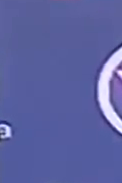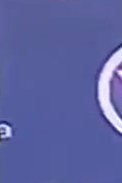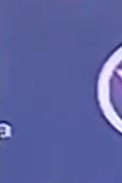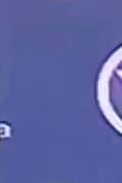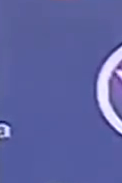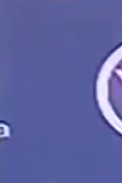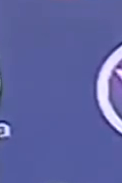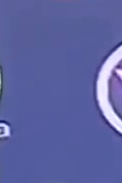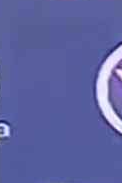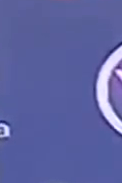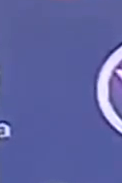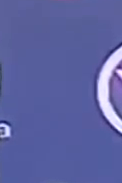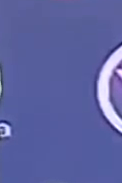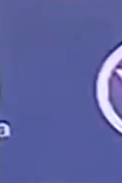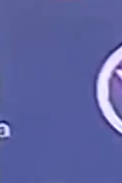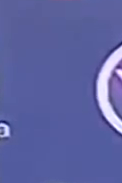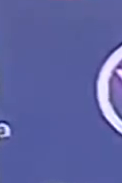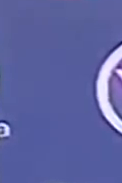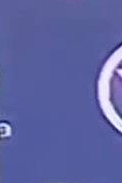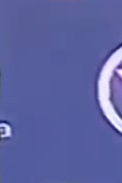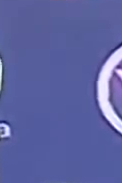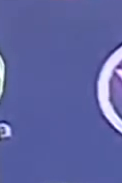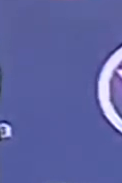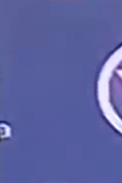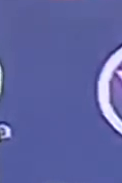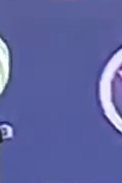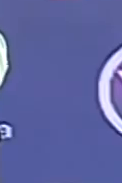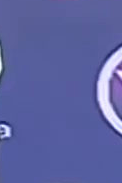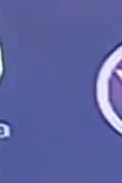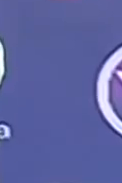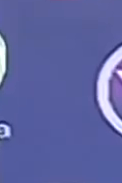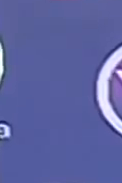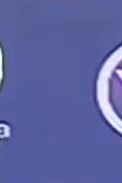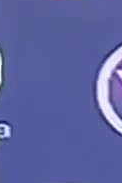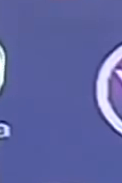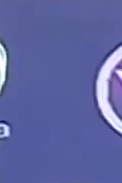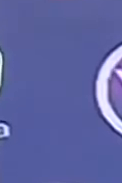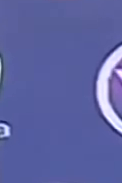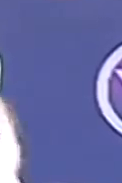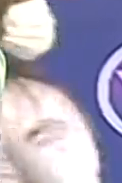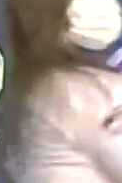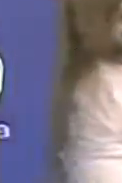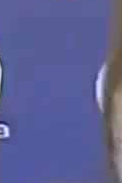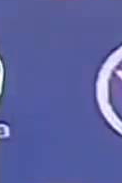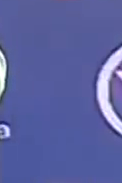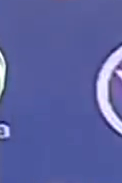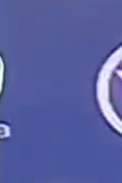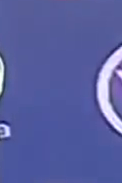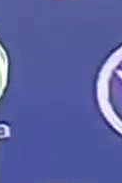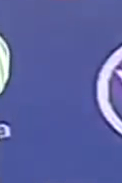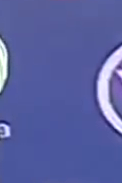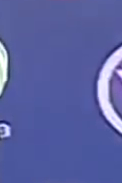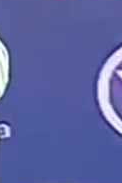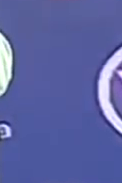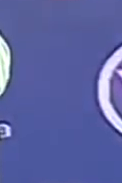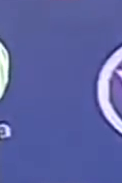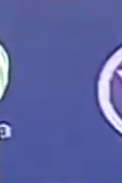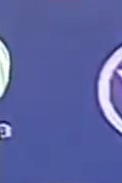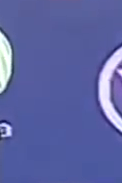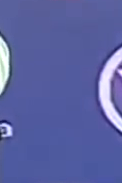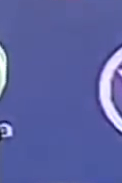presidente constitucional de la República Bolivariana de Venezuela, Nicolás Maduro Moros, acompañado por integrantes del